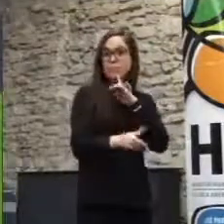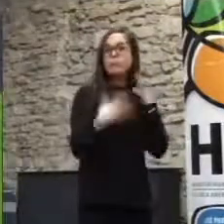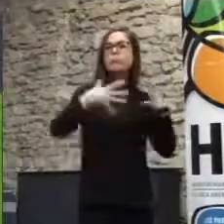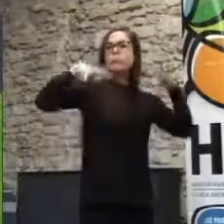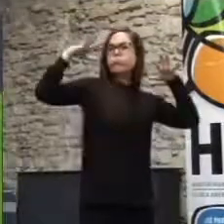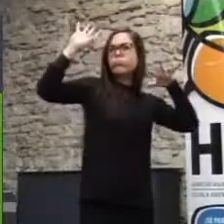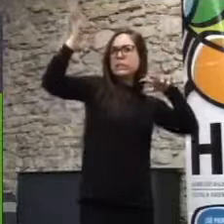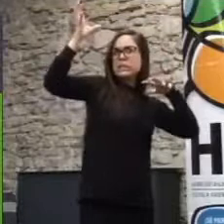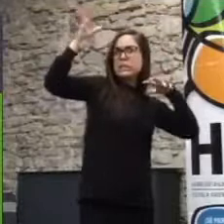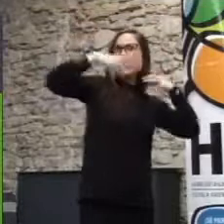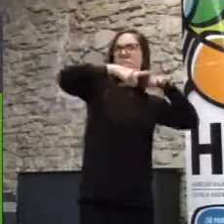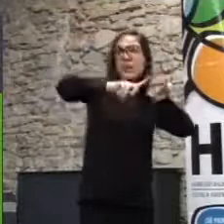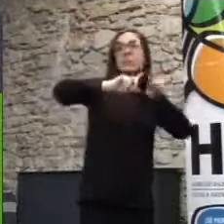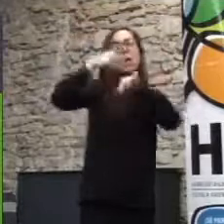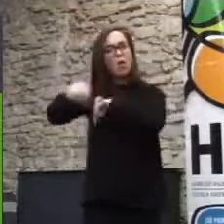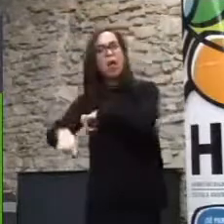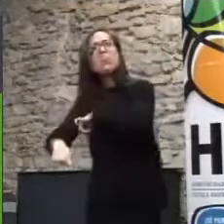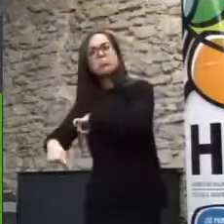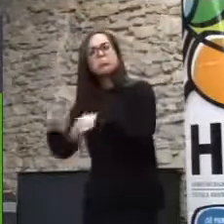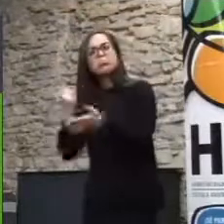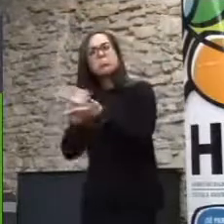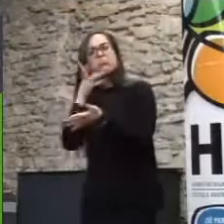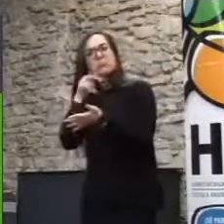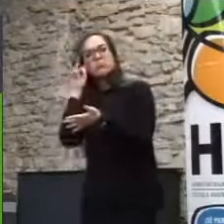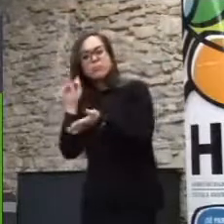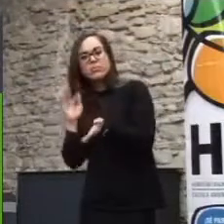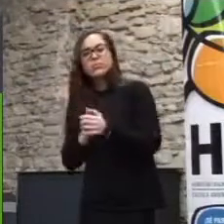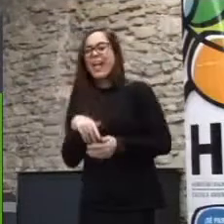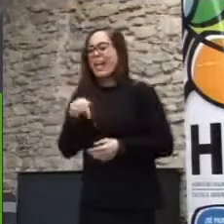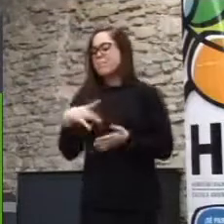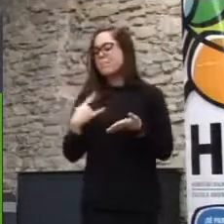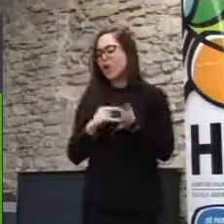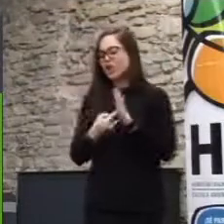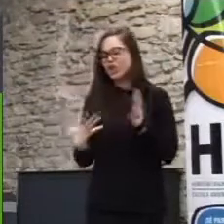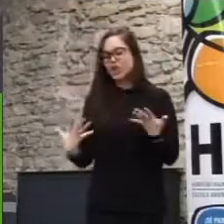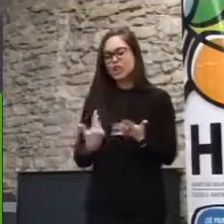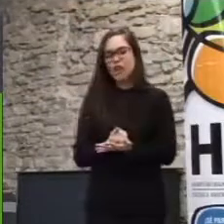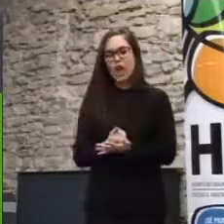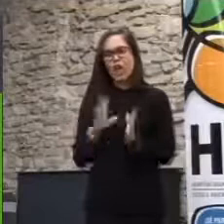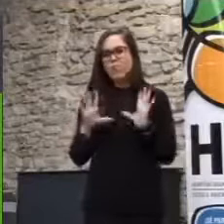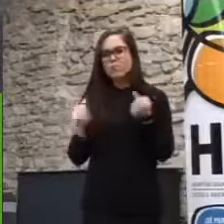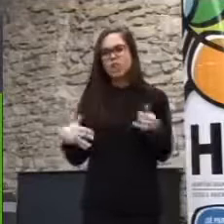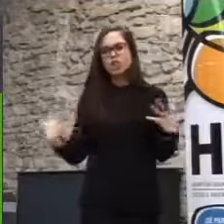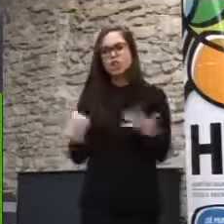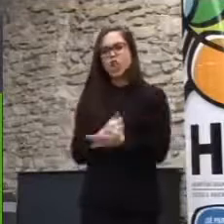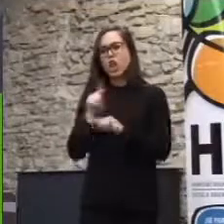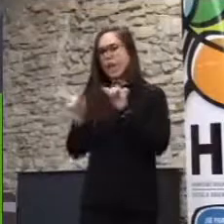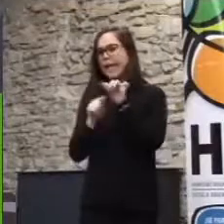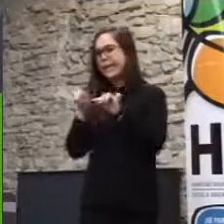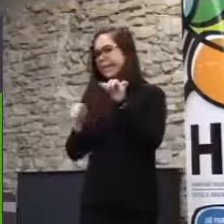y luego volvió aquí. Aquí, cualquier proyecto que se intenta poner en marcha, Nuestra primera reacción es